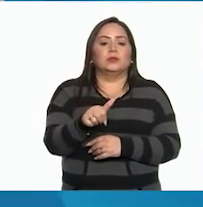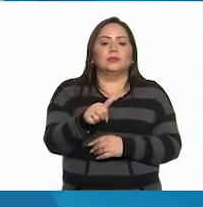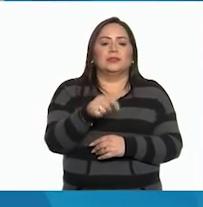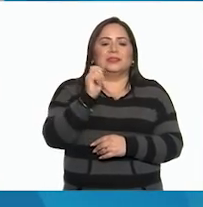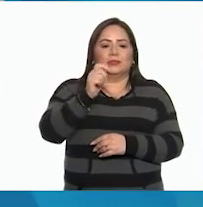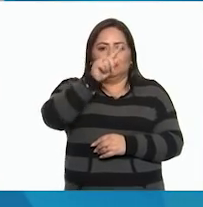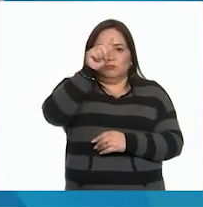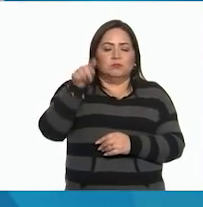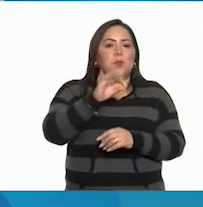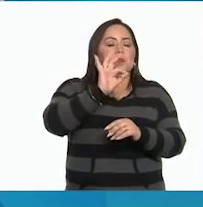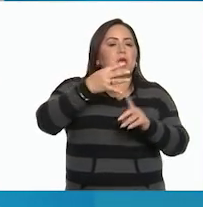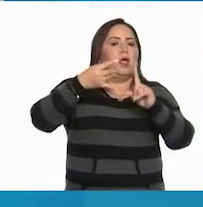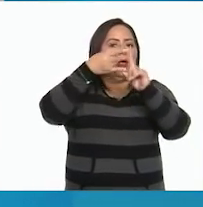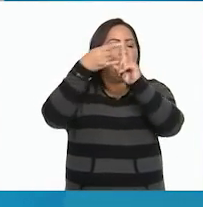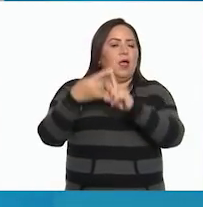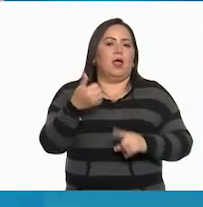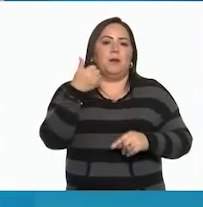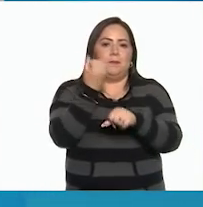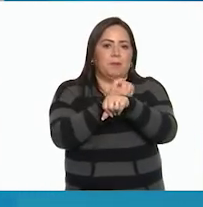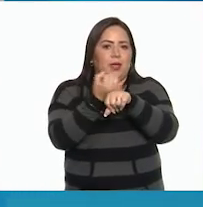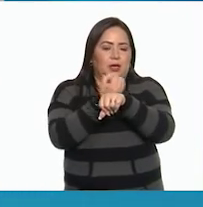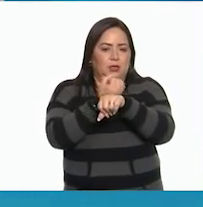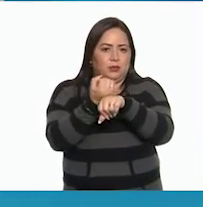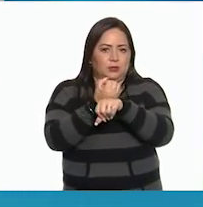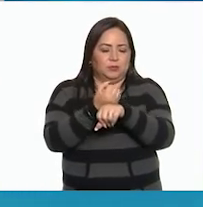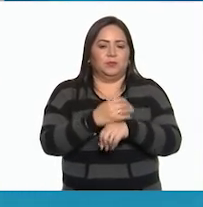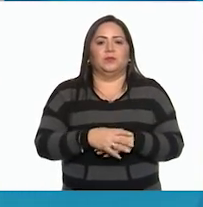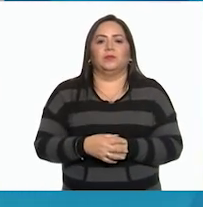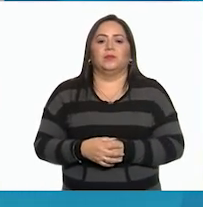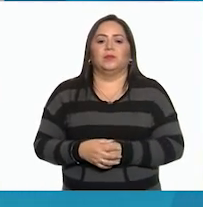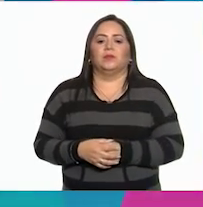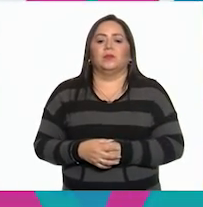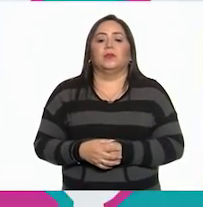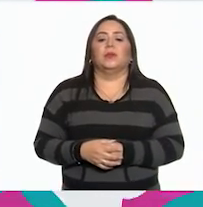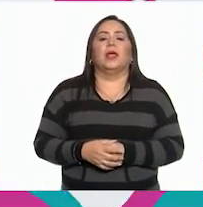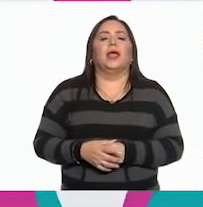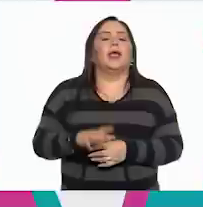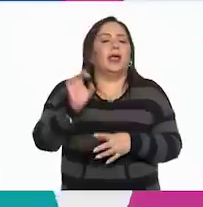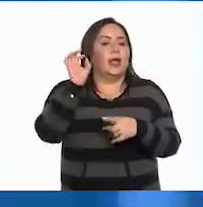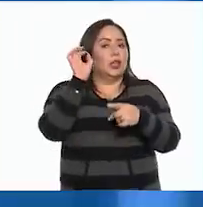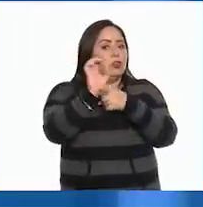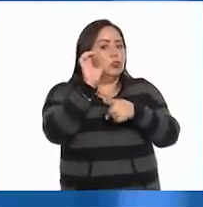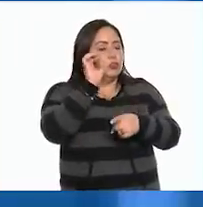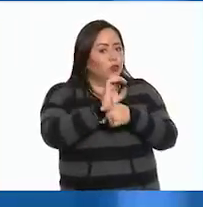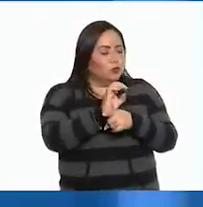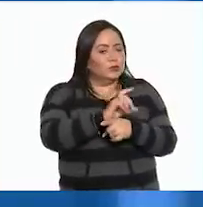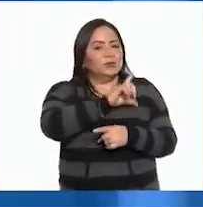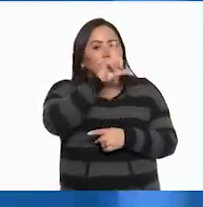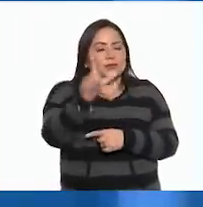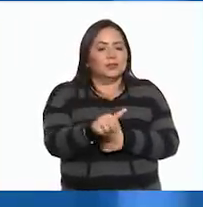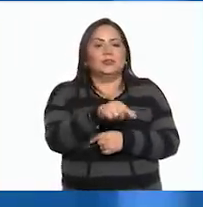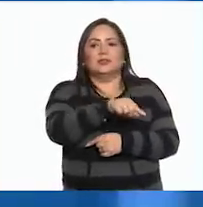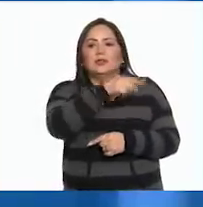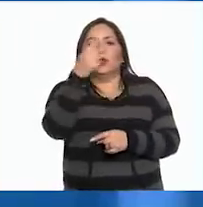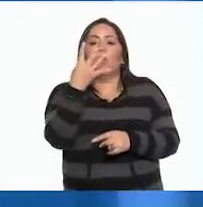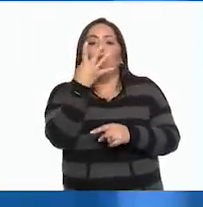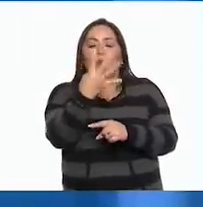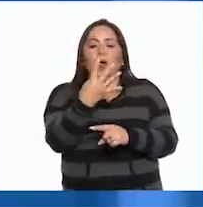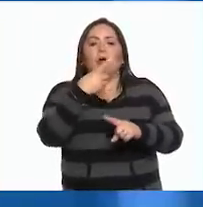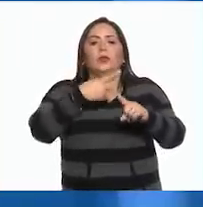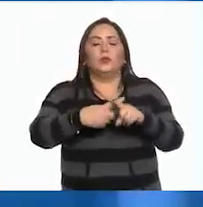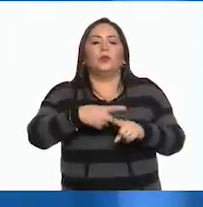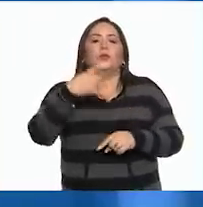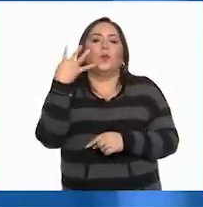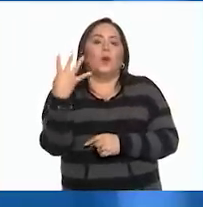la cantidad de cuadros amarillos que corresponde al segundo término. Entonces, la sucesión se establece multiplicando